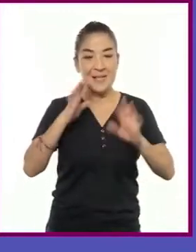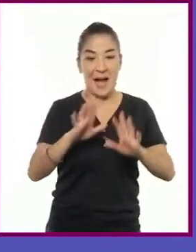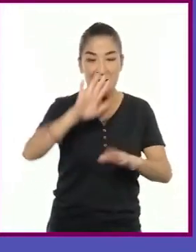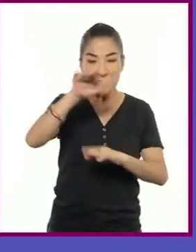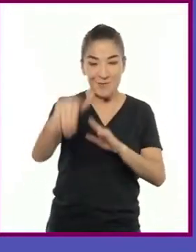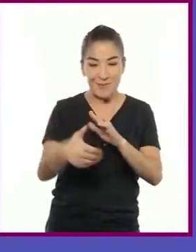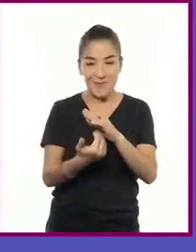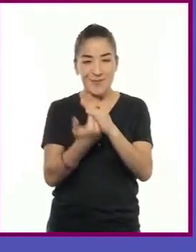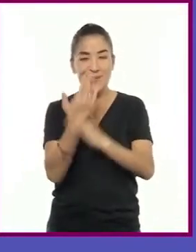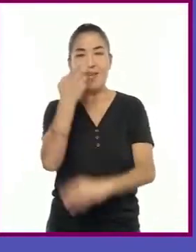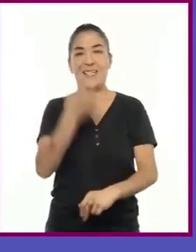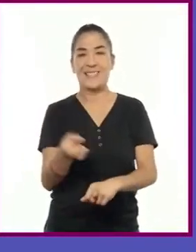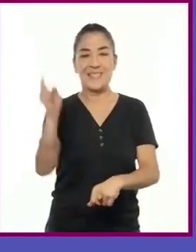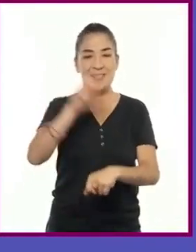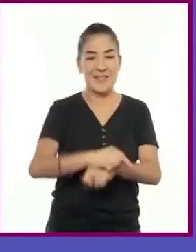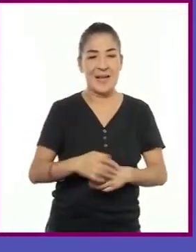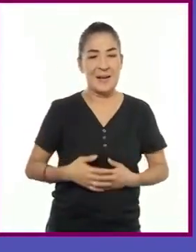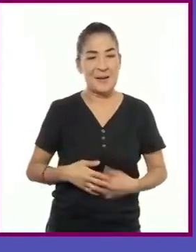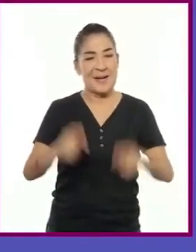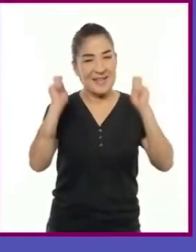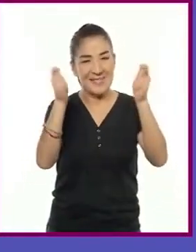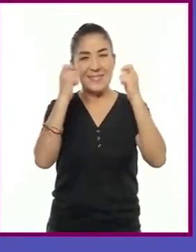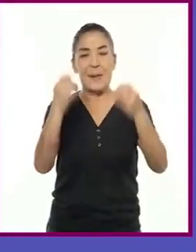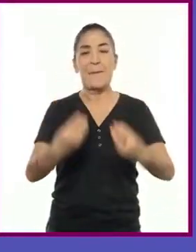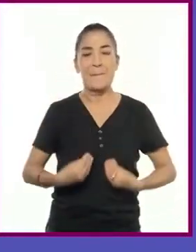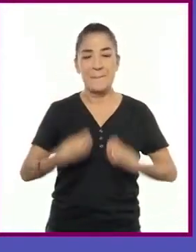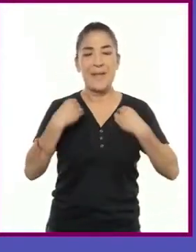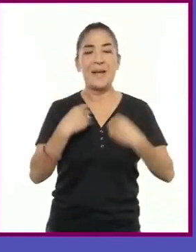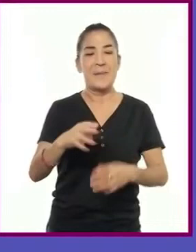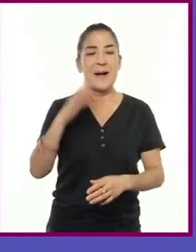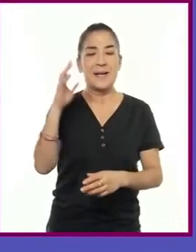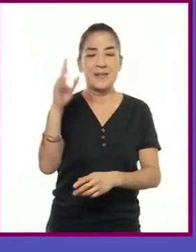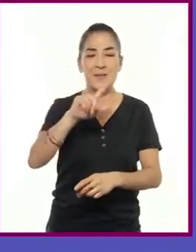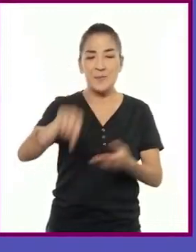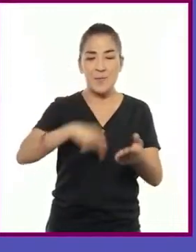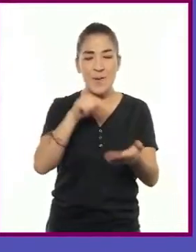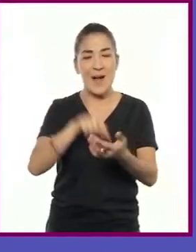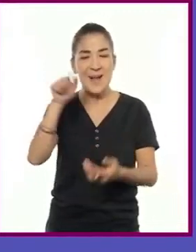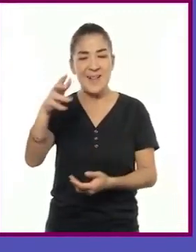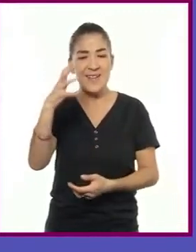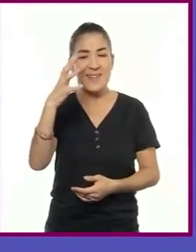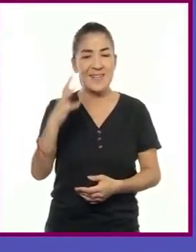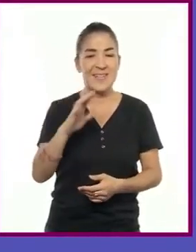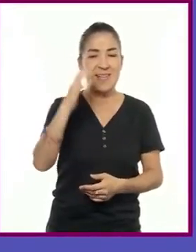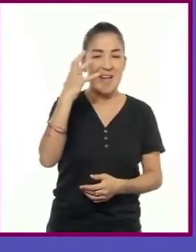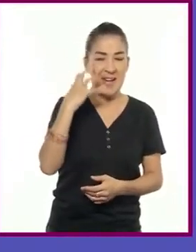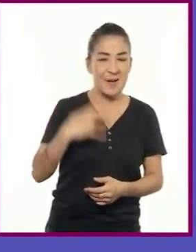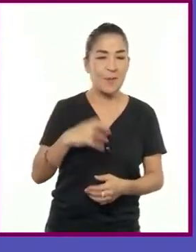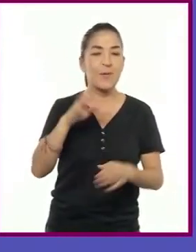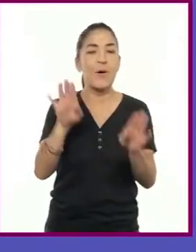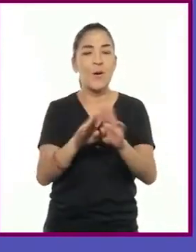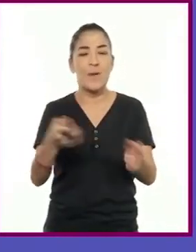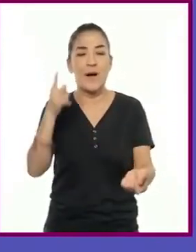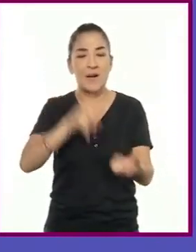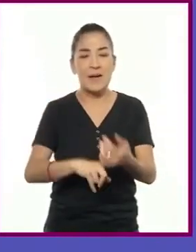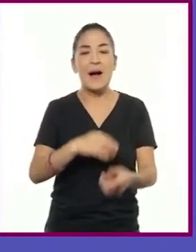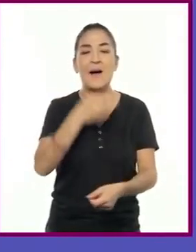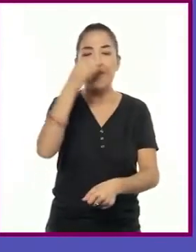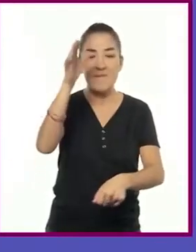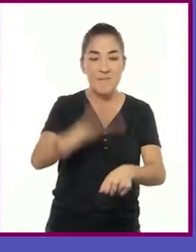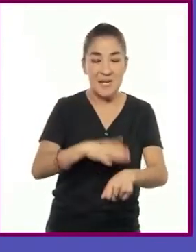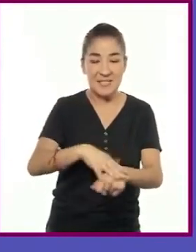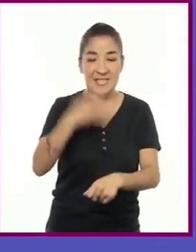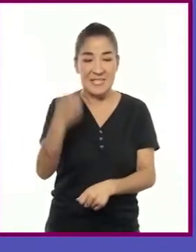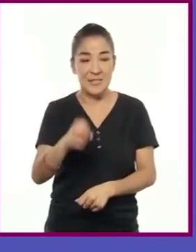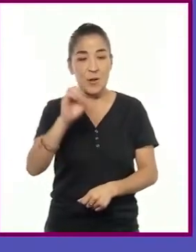amanecer con nuestro día. ¡Vivan Castilla y León y las barras de Aragón! ¡Y muera la tiranía! Advertid, Fuente Ovejuna,